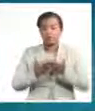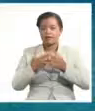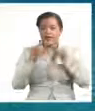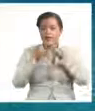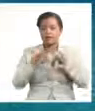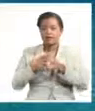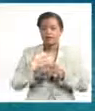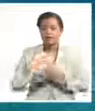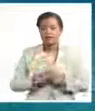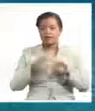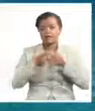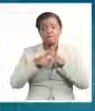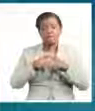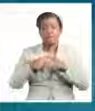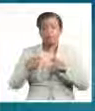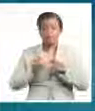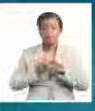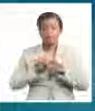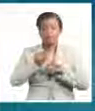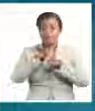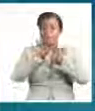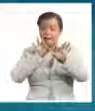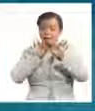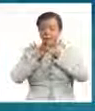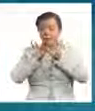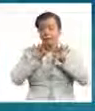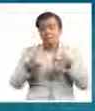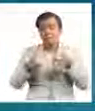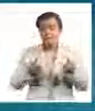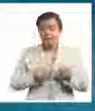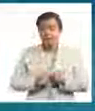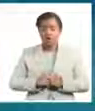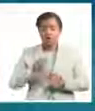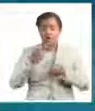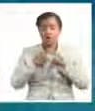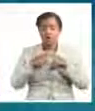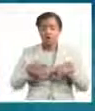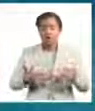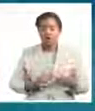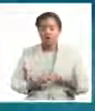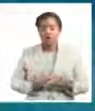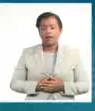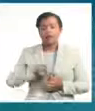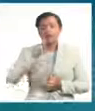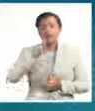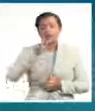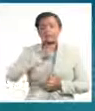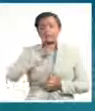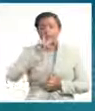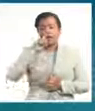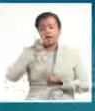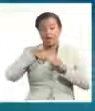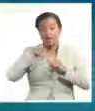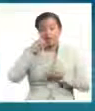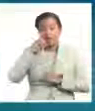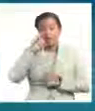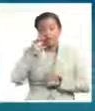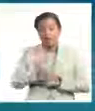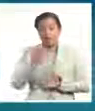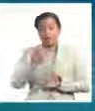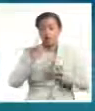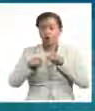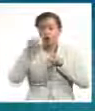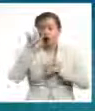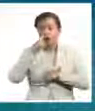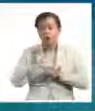propuestos por la población que tuvieron un número mayor de Voto como es el caso por ejemplo de Centauro que todos conocemos o almendar